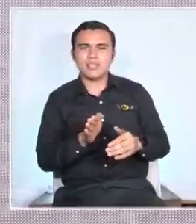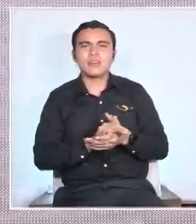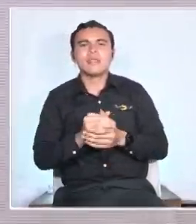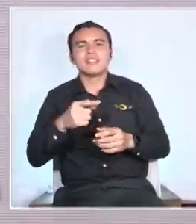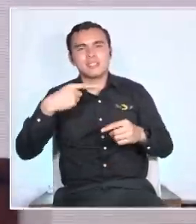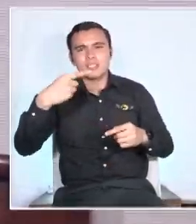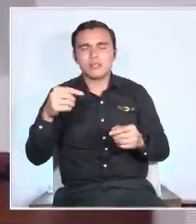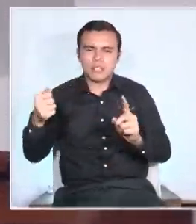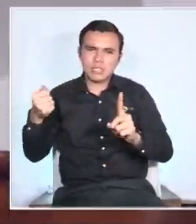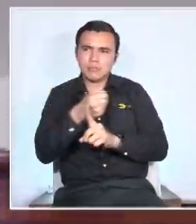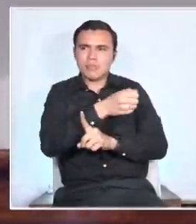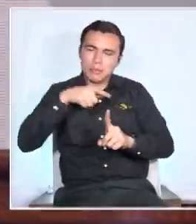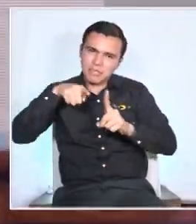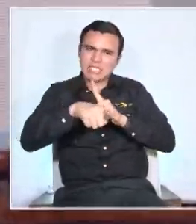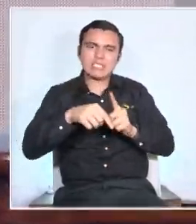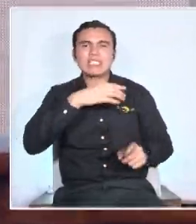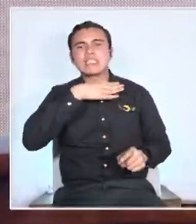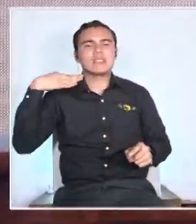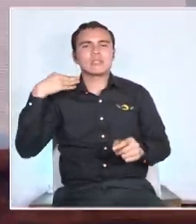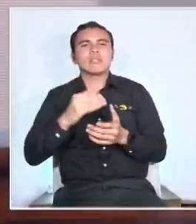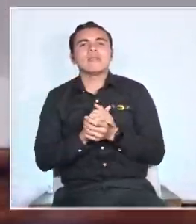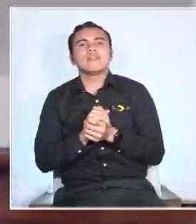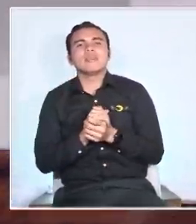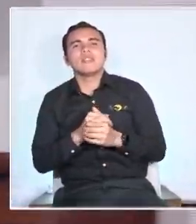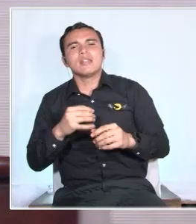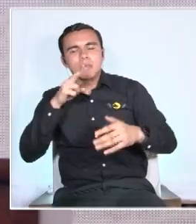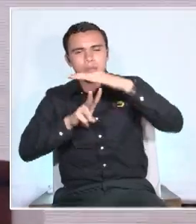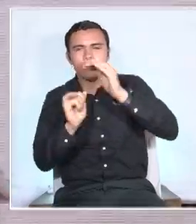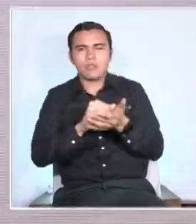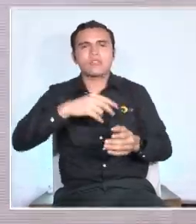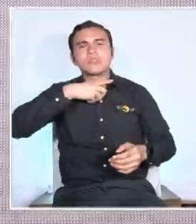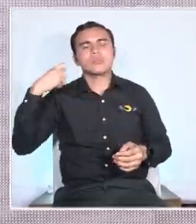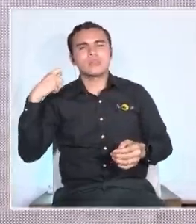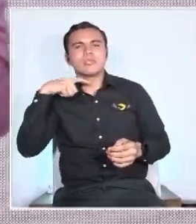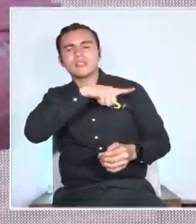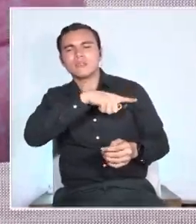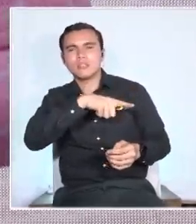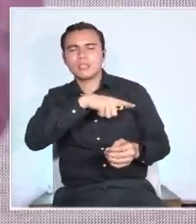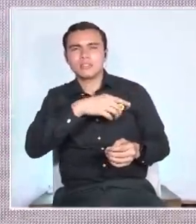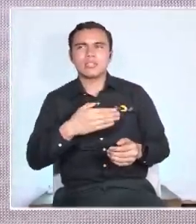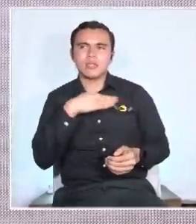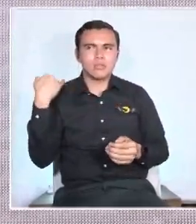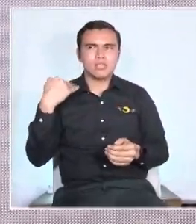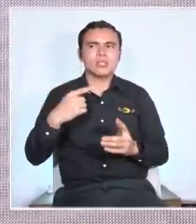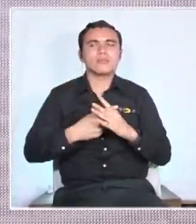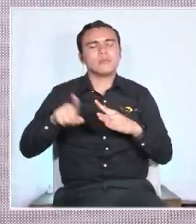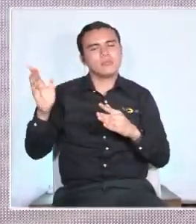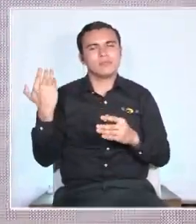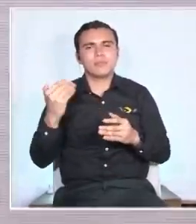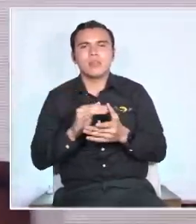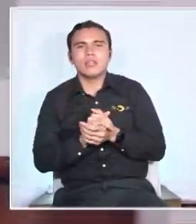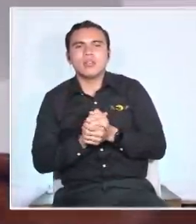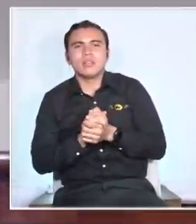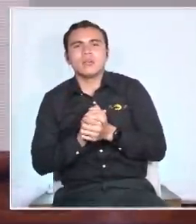matar, te voy a cortar la cabeza y te voy a poner como uno de esos profetas que tú degollaste. Salió huyendo, se metió en la cueva.